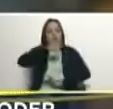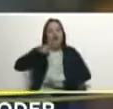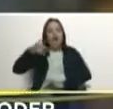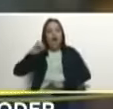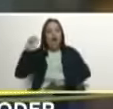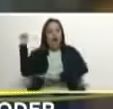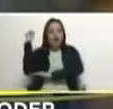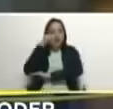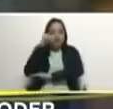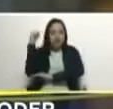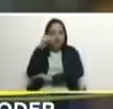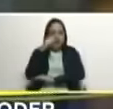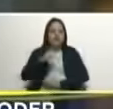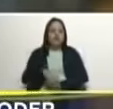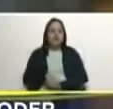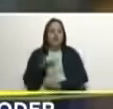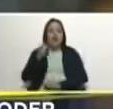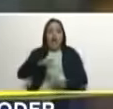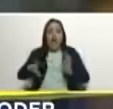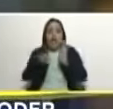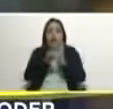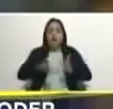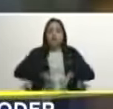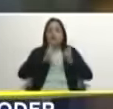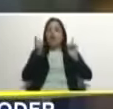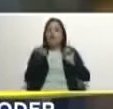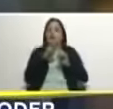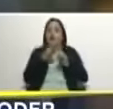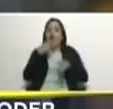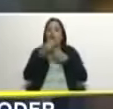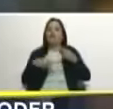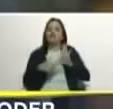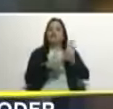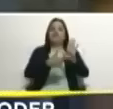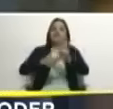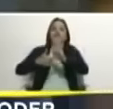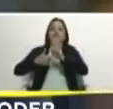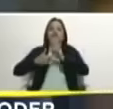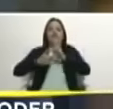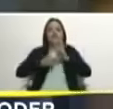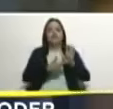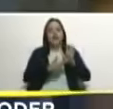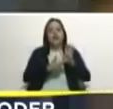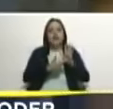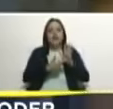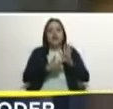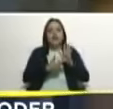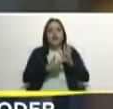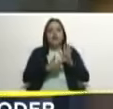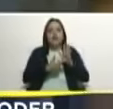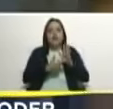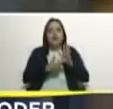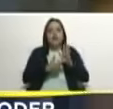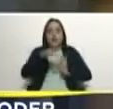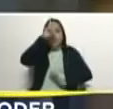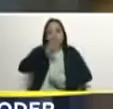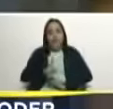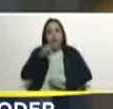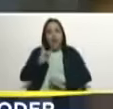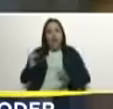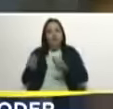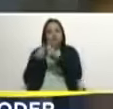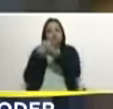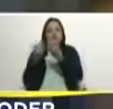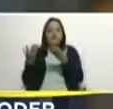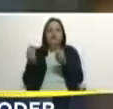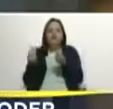autista y fue una ley que permitió primero hacer visible una condición que acompaña a muchas familias